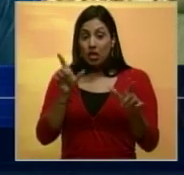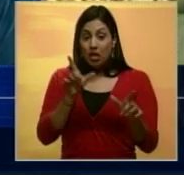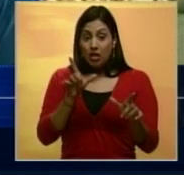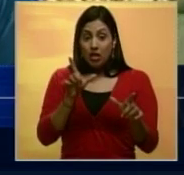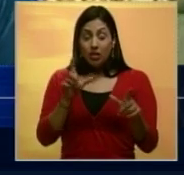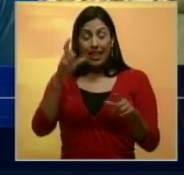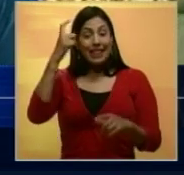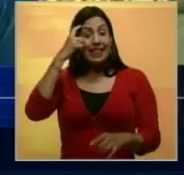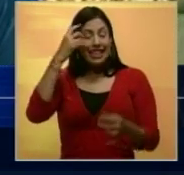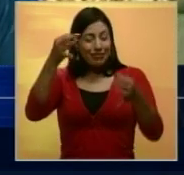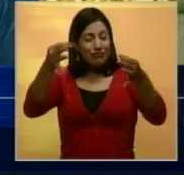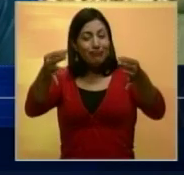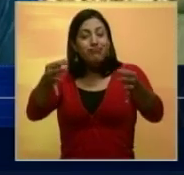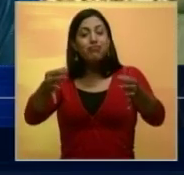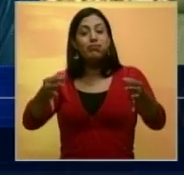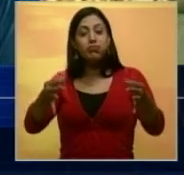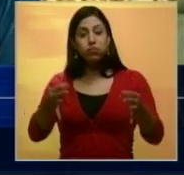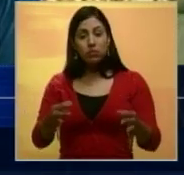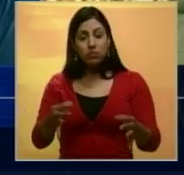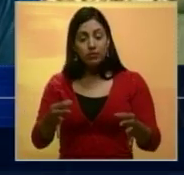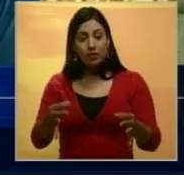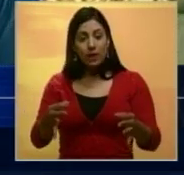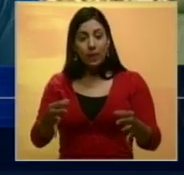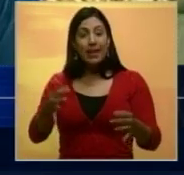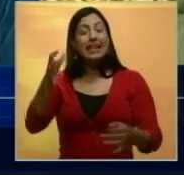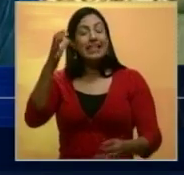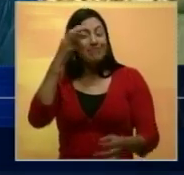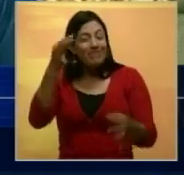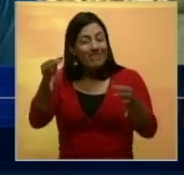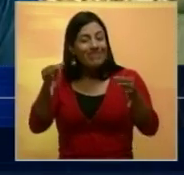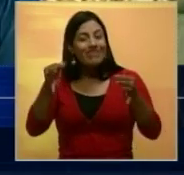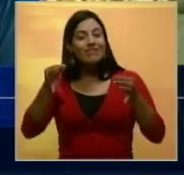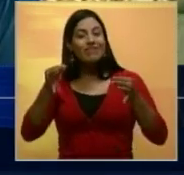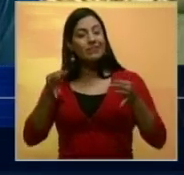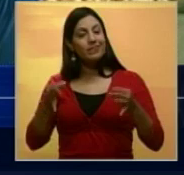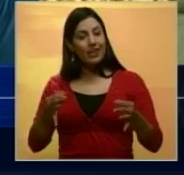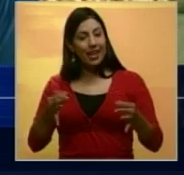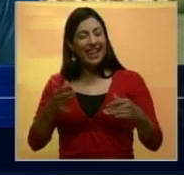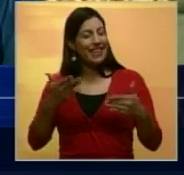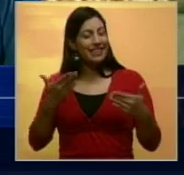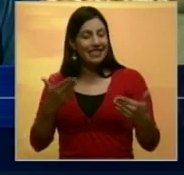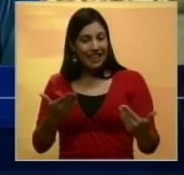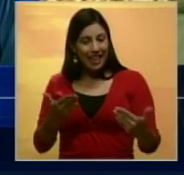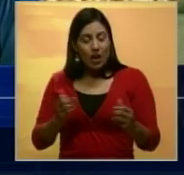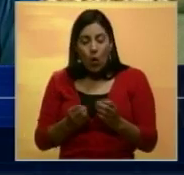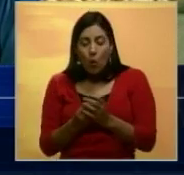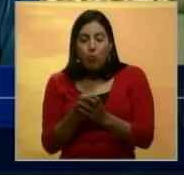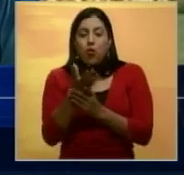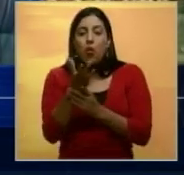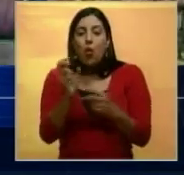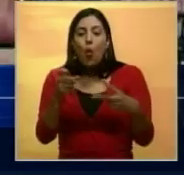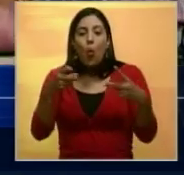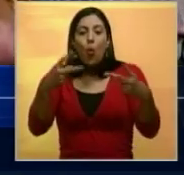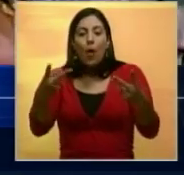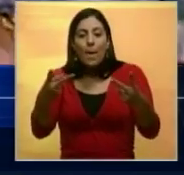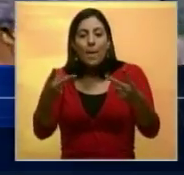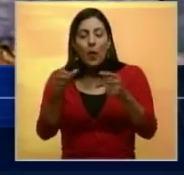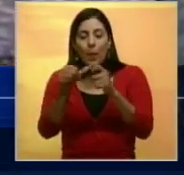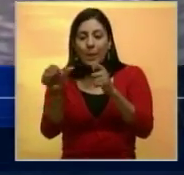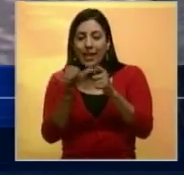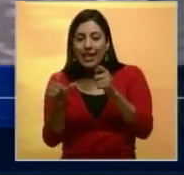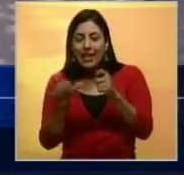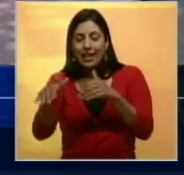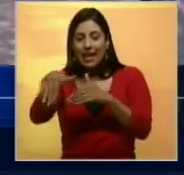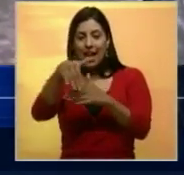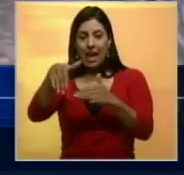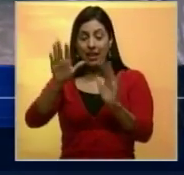el día exacto en que salgan los nuevos billetes a